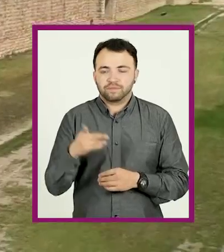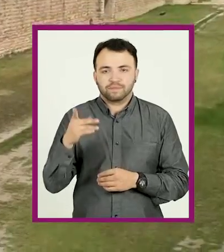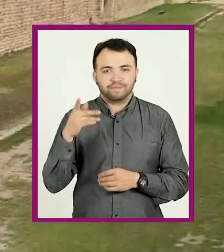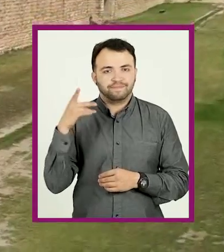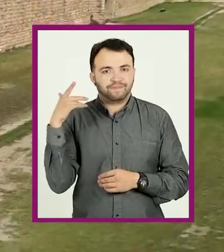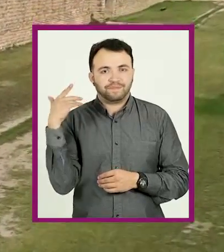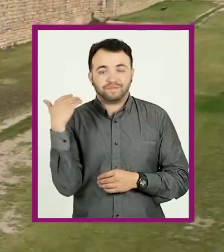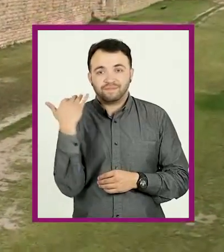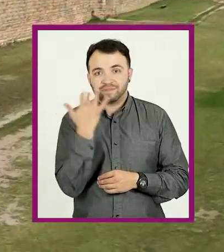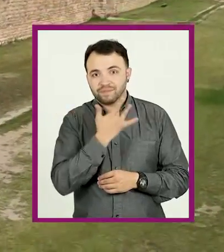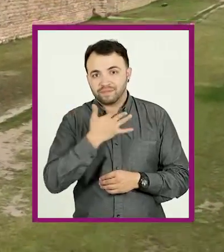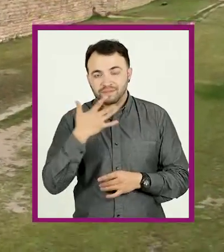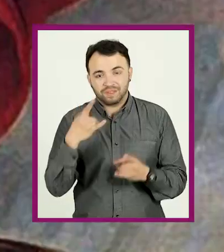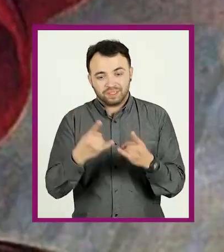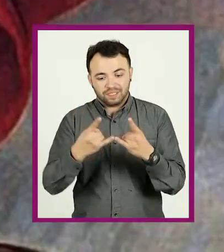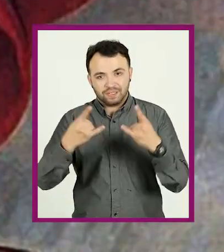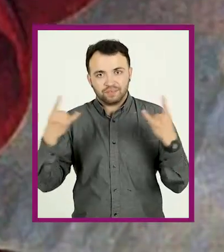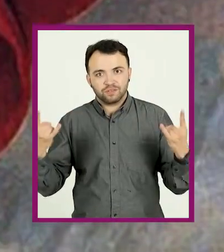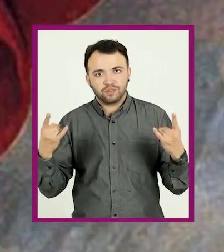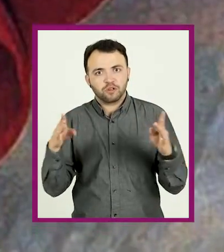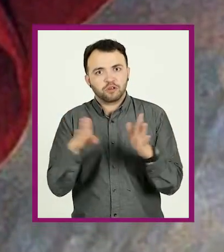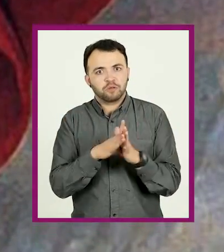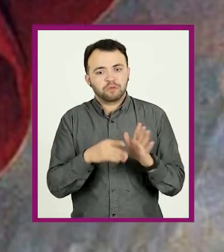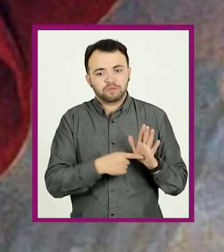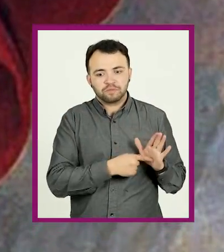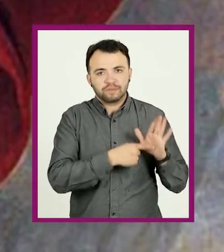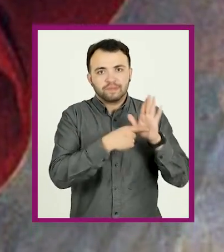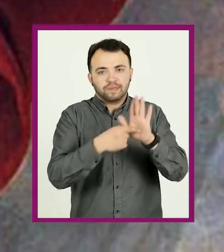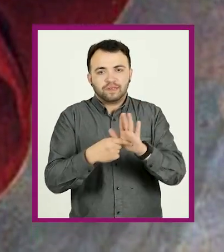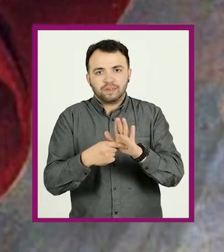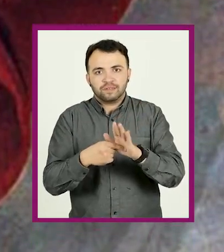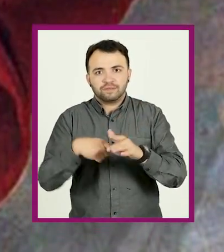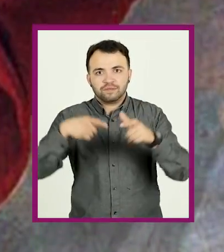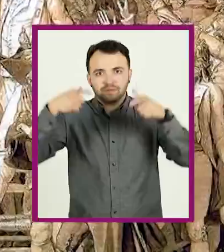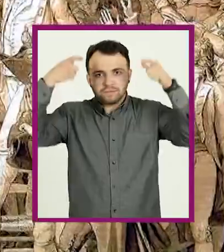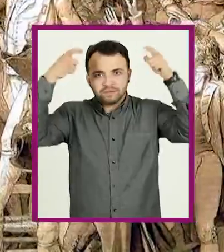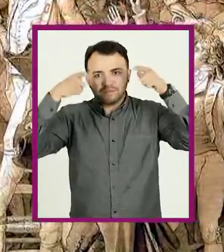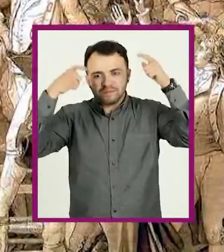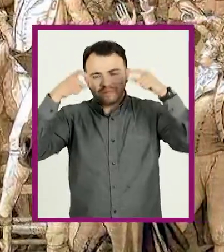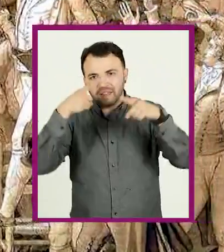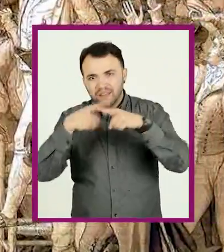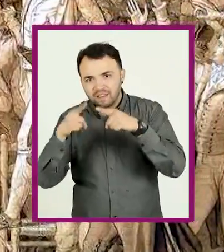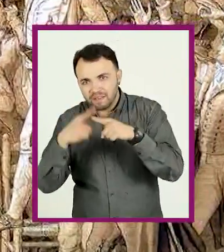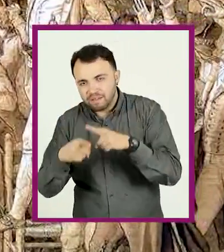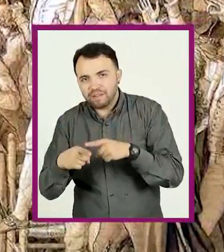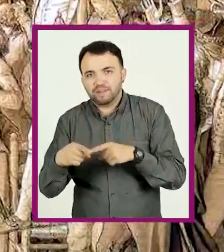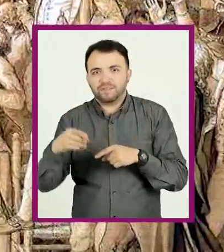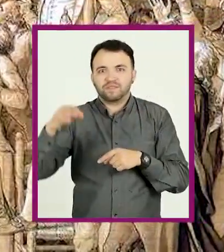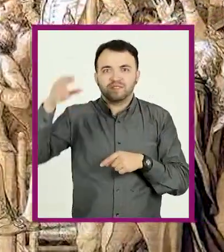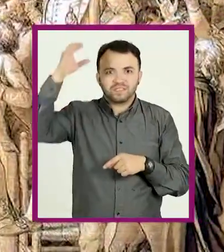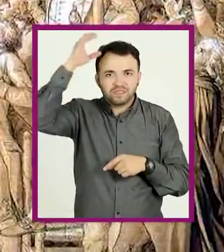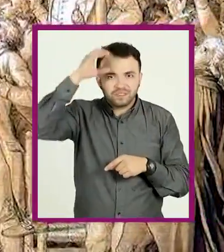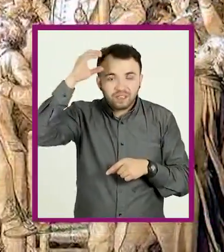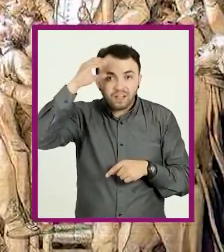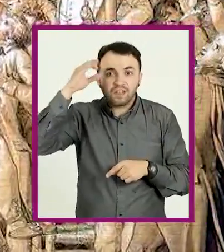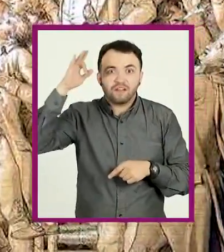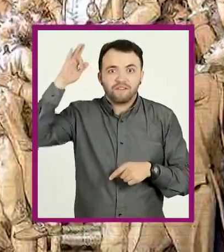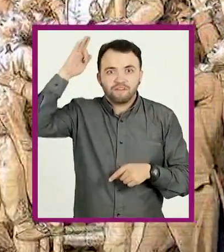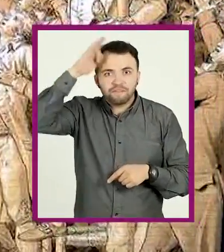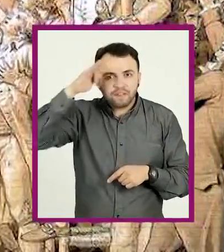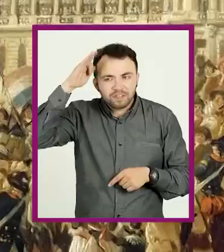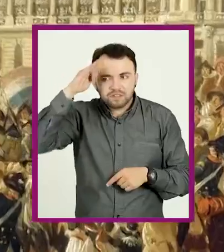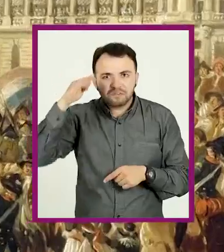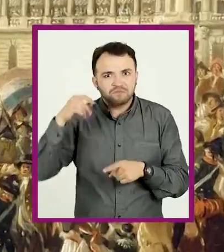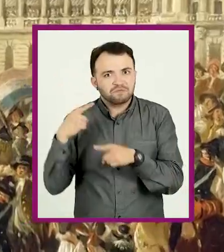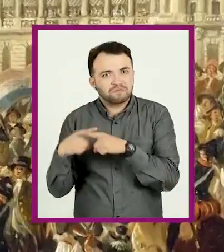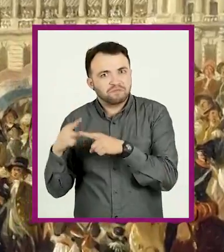Su riquísima historia ha visto pasar a los más célebres monarcas, a grandes científicos y a influyentes